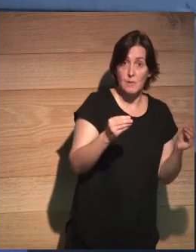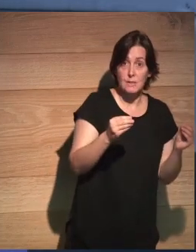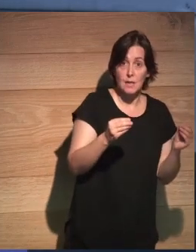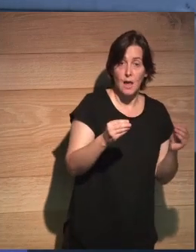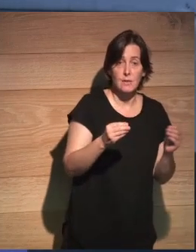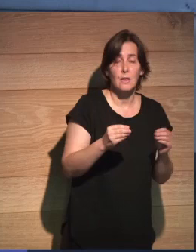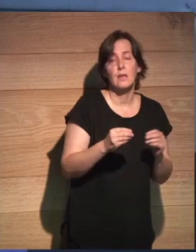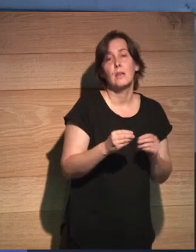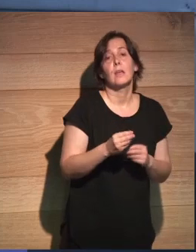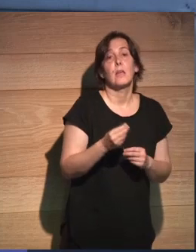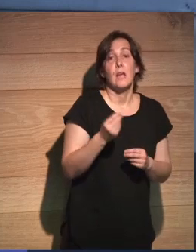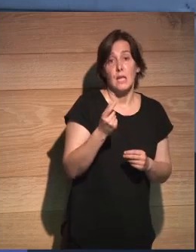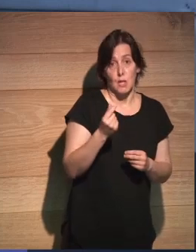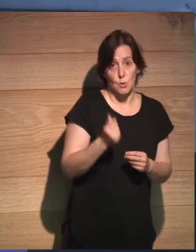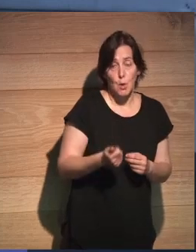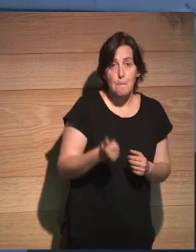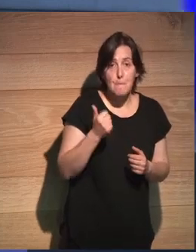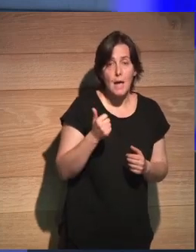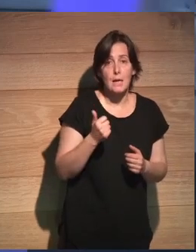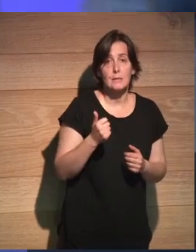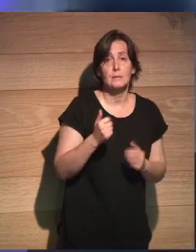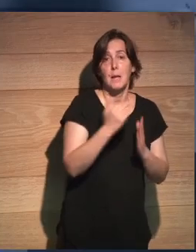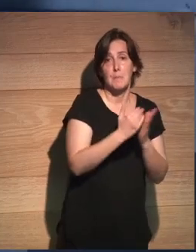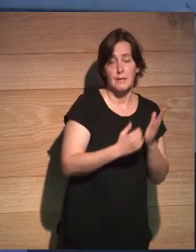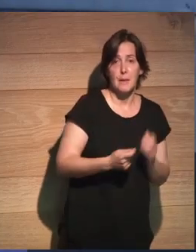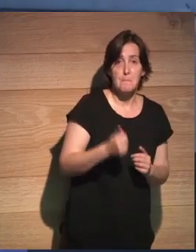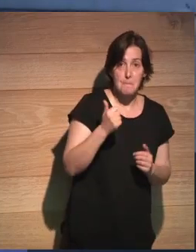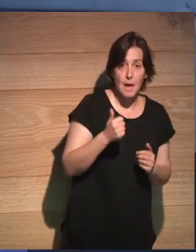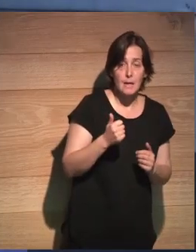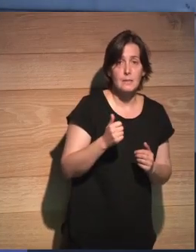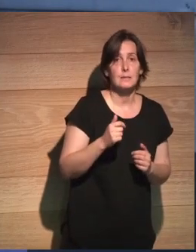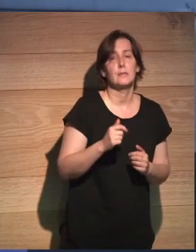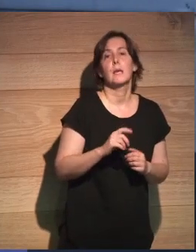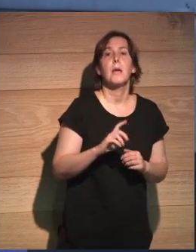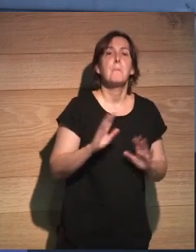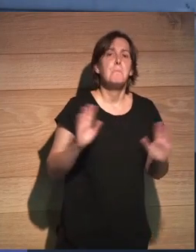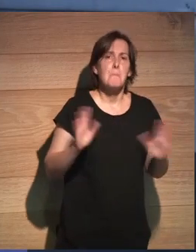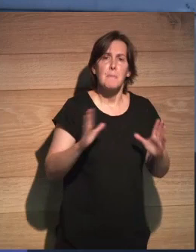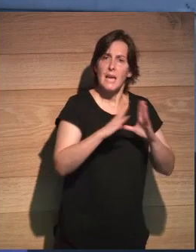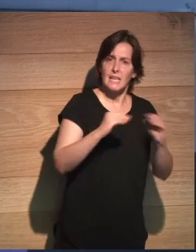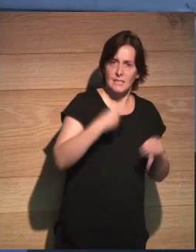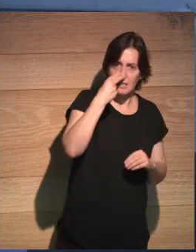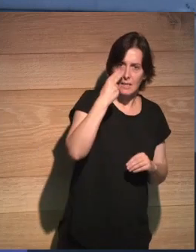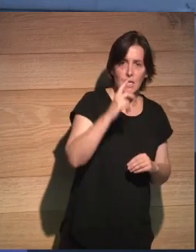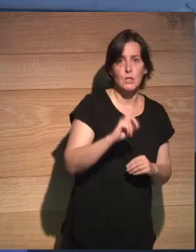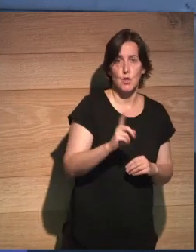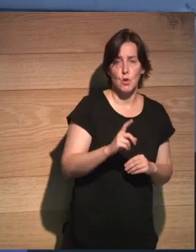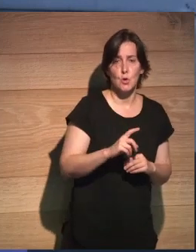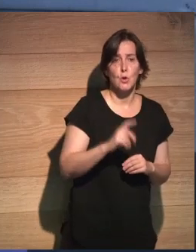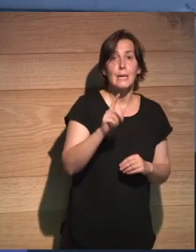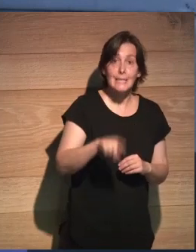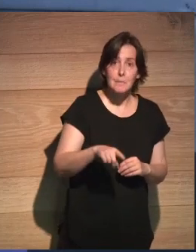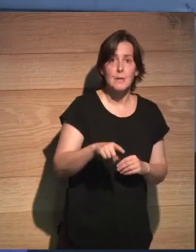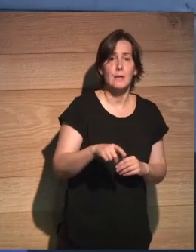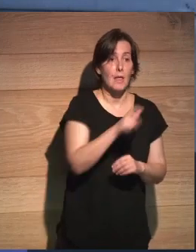haya más recursos, que haya más medidas, pero creo que el interés no debe ser solamente como universitario, que evidentemente lo es, sino también